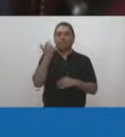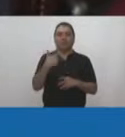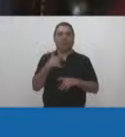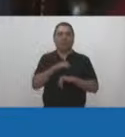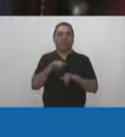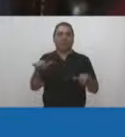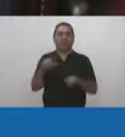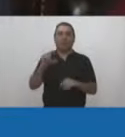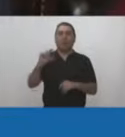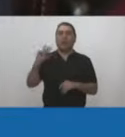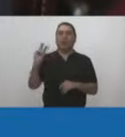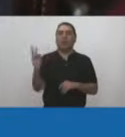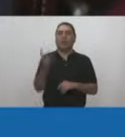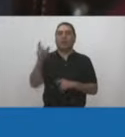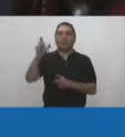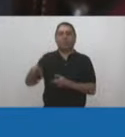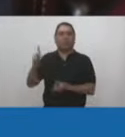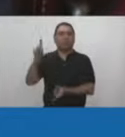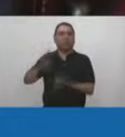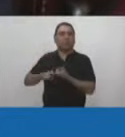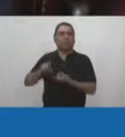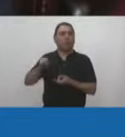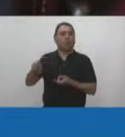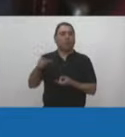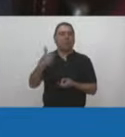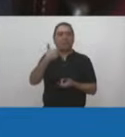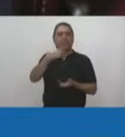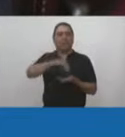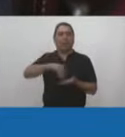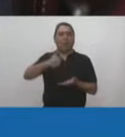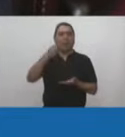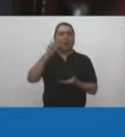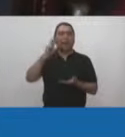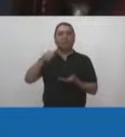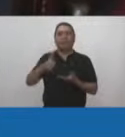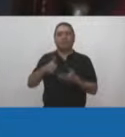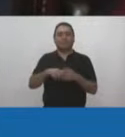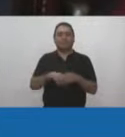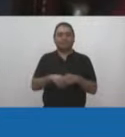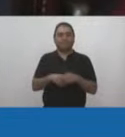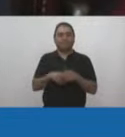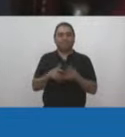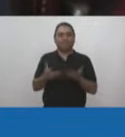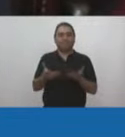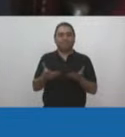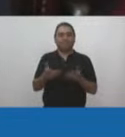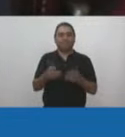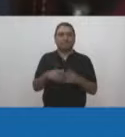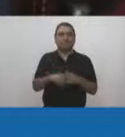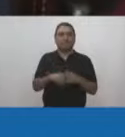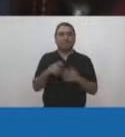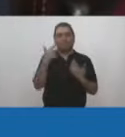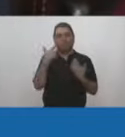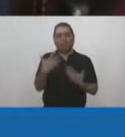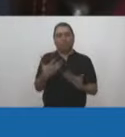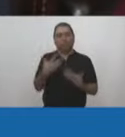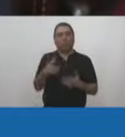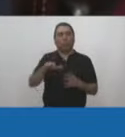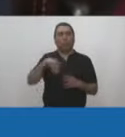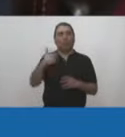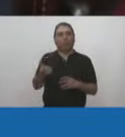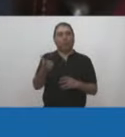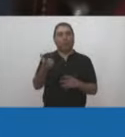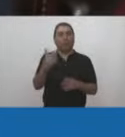muy críticos? Entiendo y que lo comparto. Por eso es que tomé esa actitud. Pero en el Senado